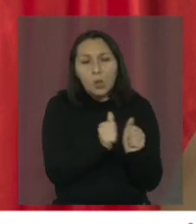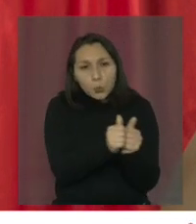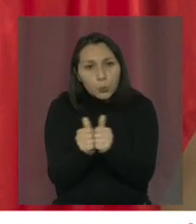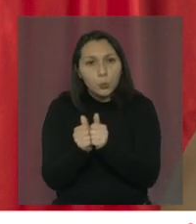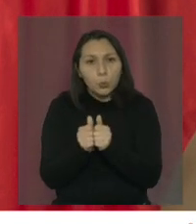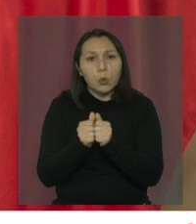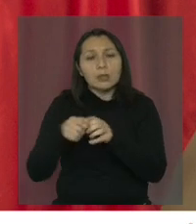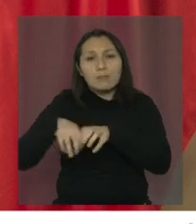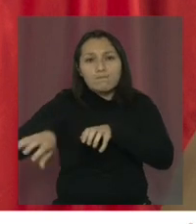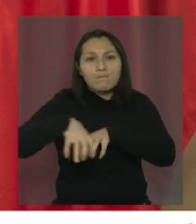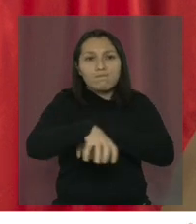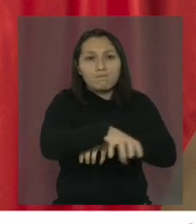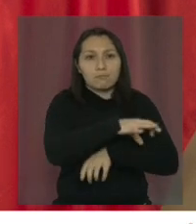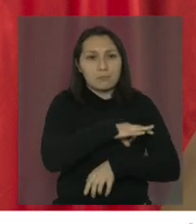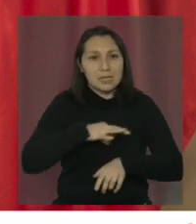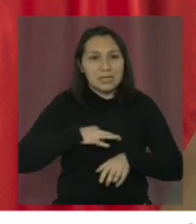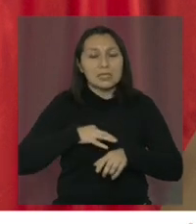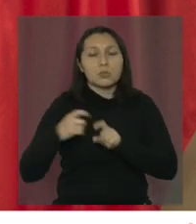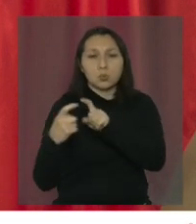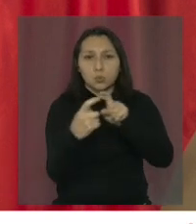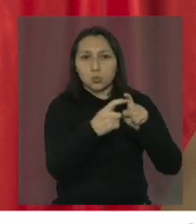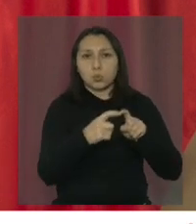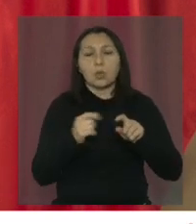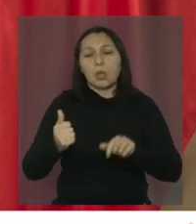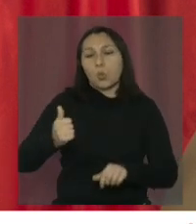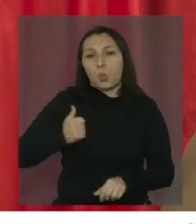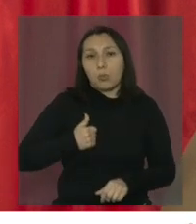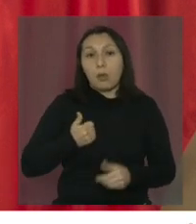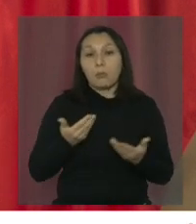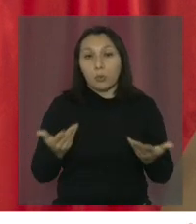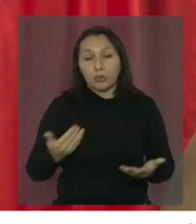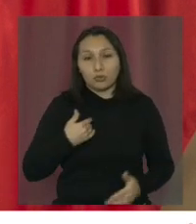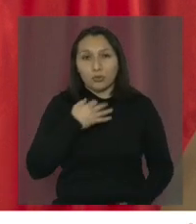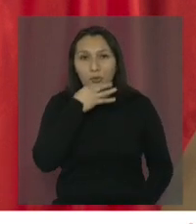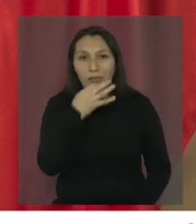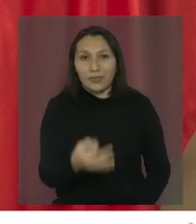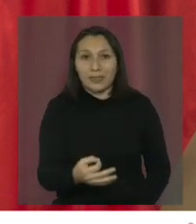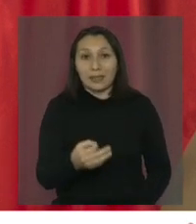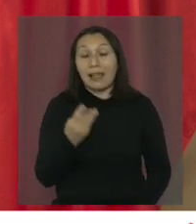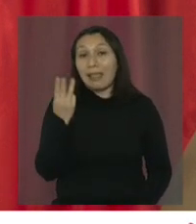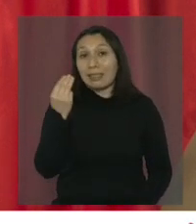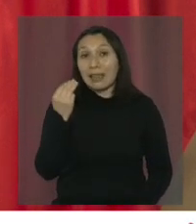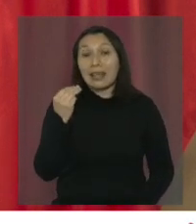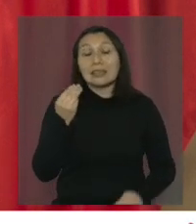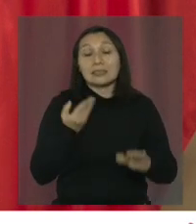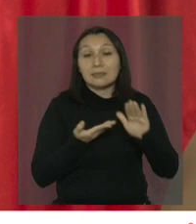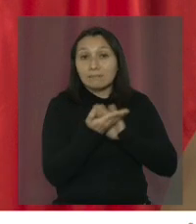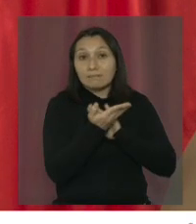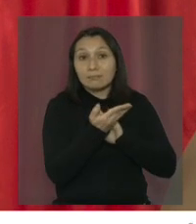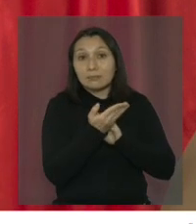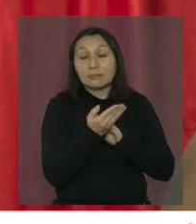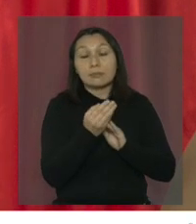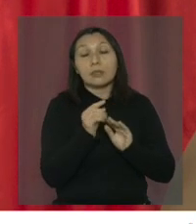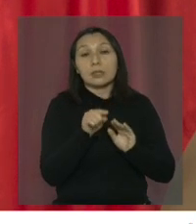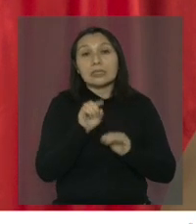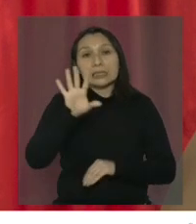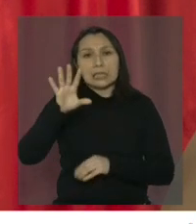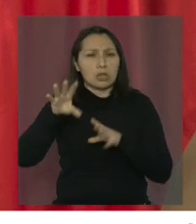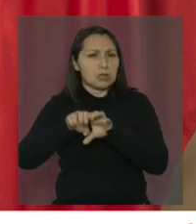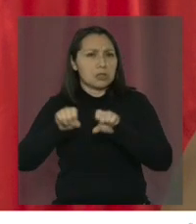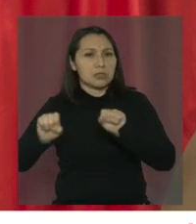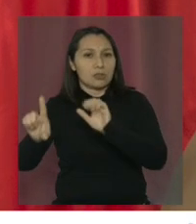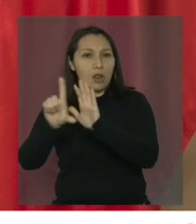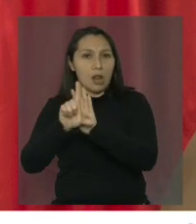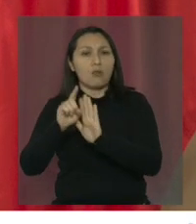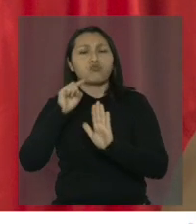interministerial por eso yo les mencionaba que de los 13 mensajes presentados y a 5 son ley tenemos